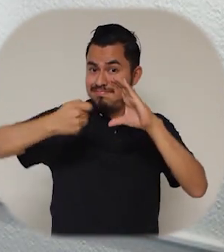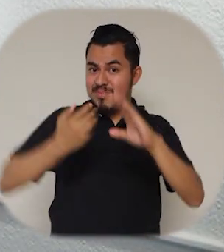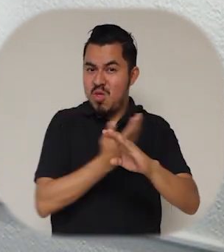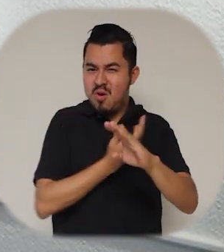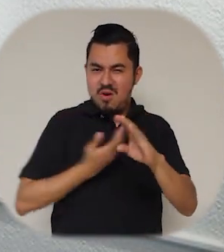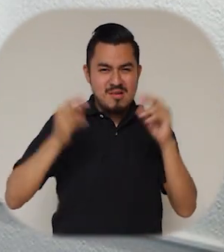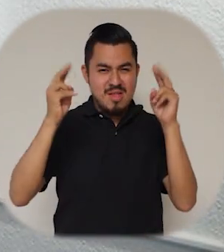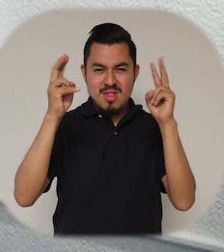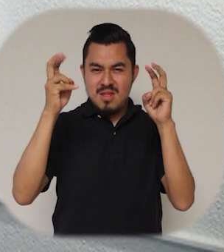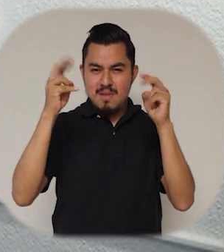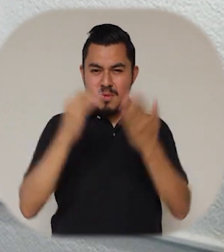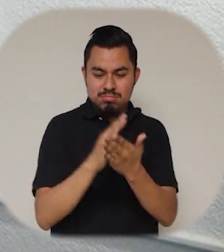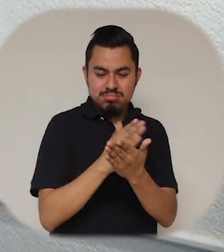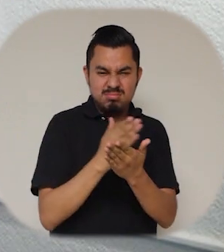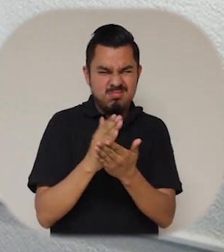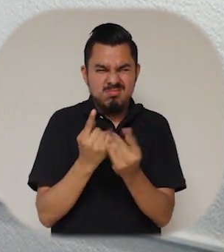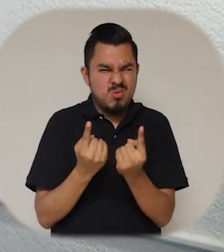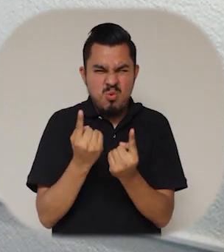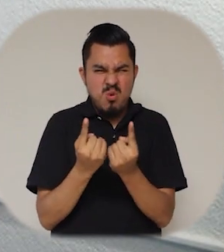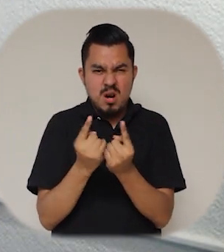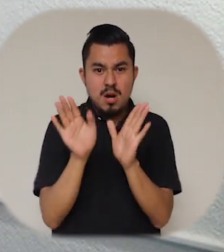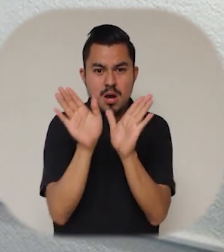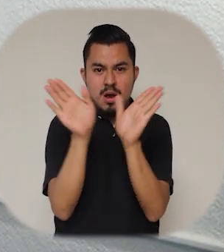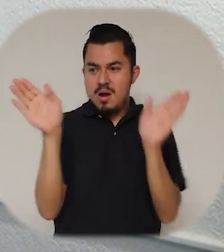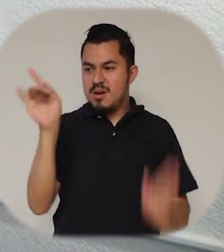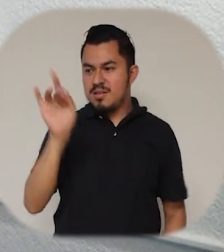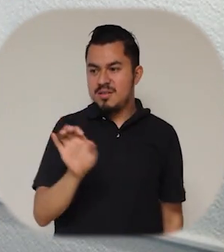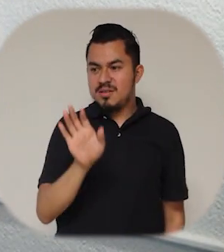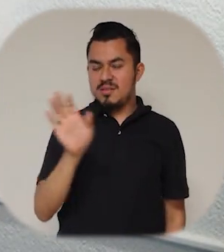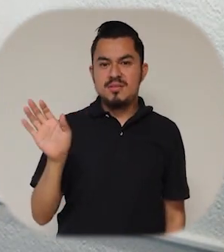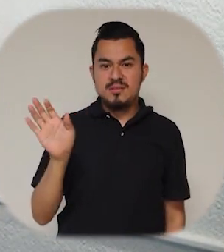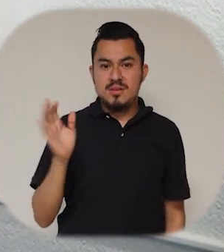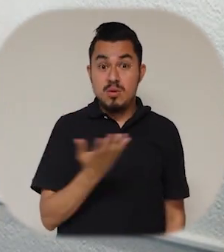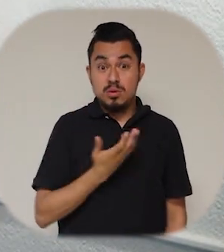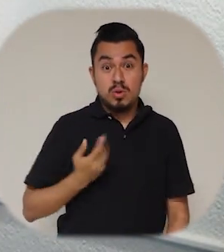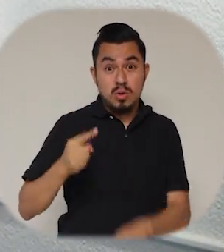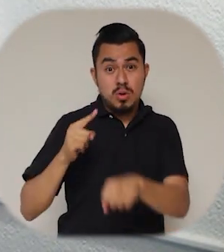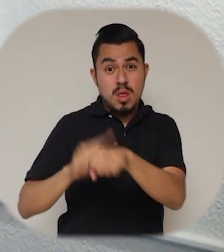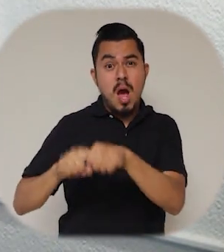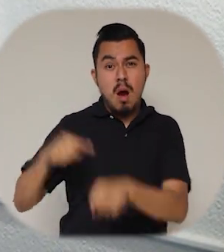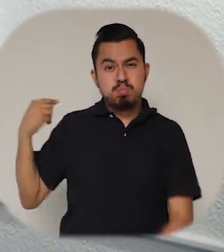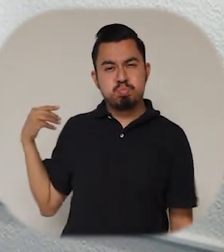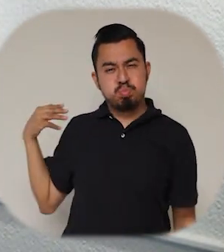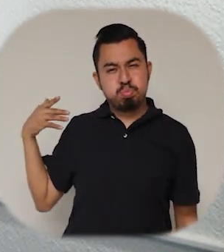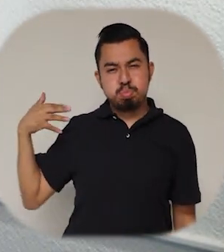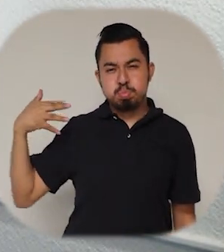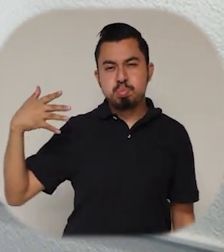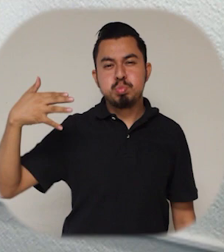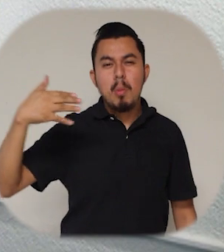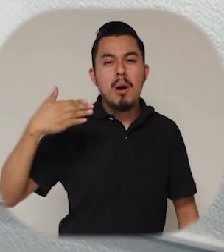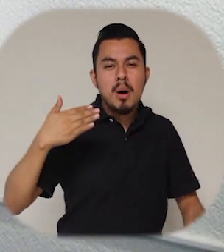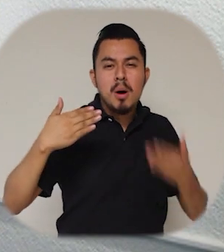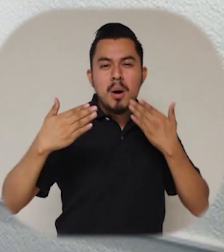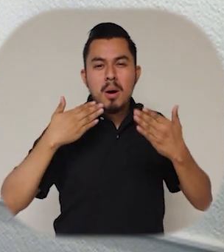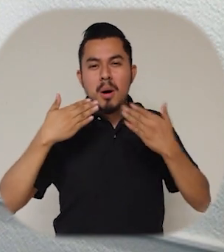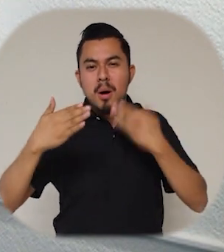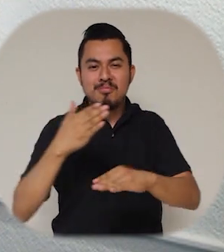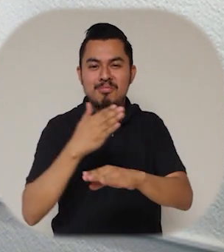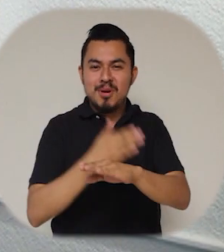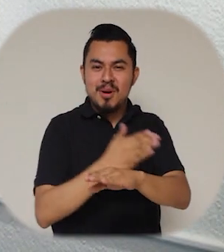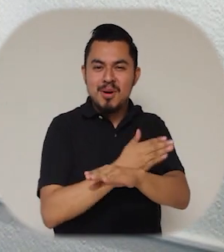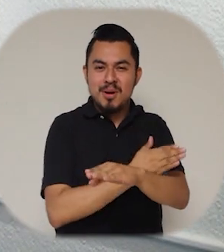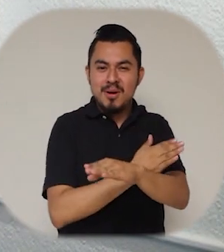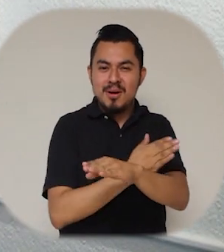últimos videos lo hemos podido explicar, pero se hará un resumen y se podrá compartir el significado final. La